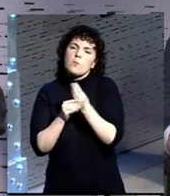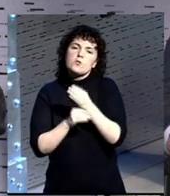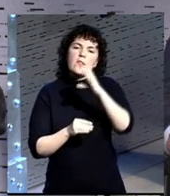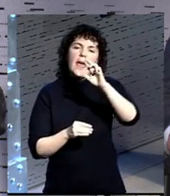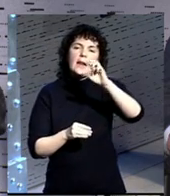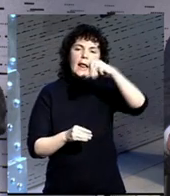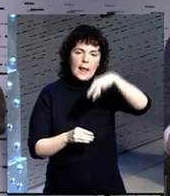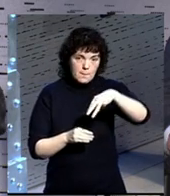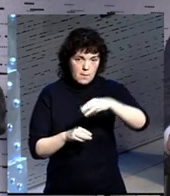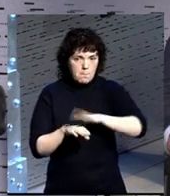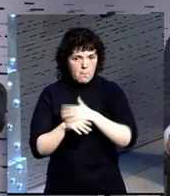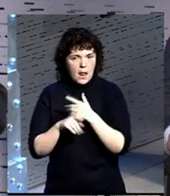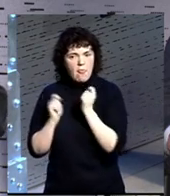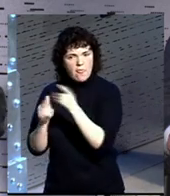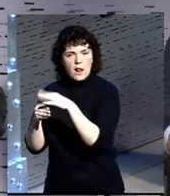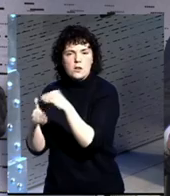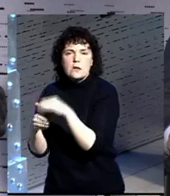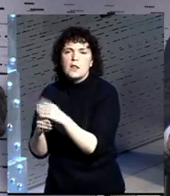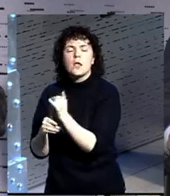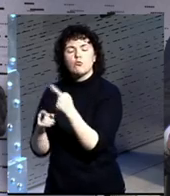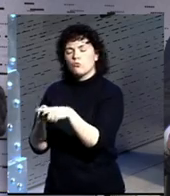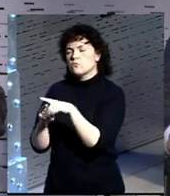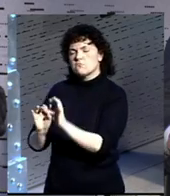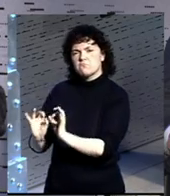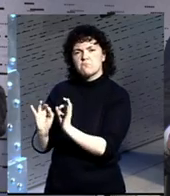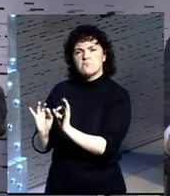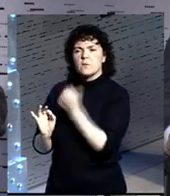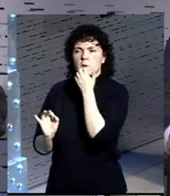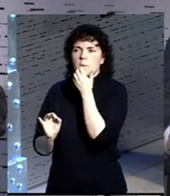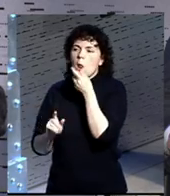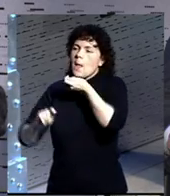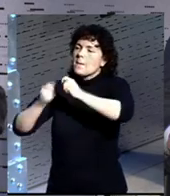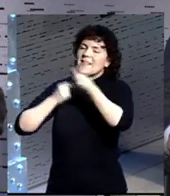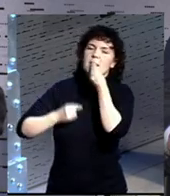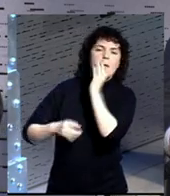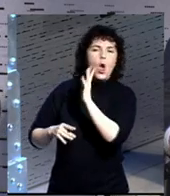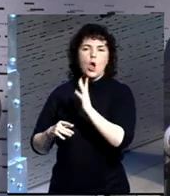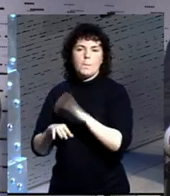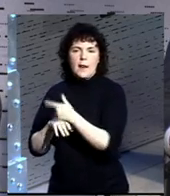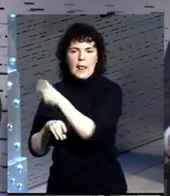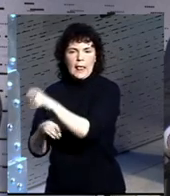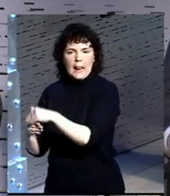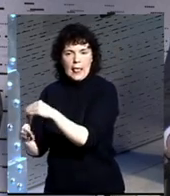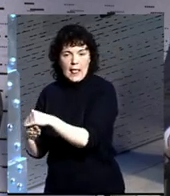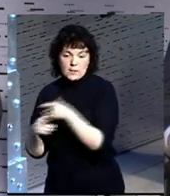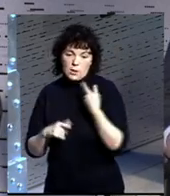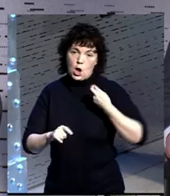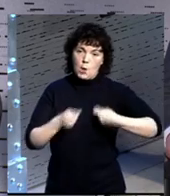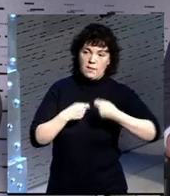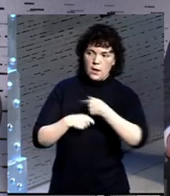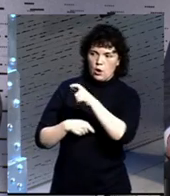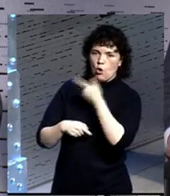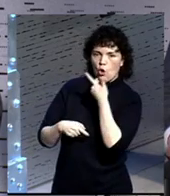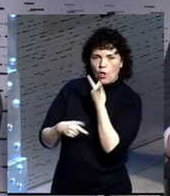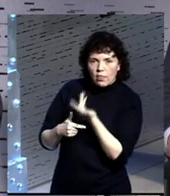CRM para ofrecer a los clientes. Tenemos cosas como la mejor venta posible a un cliente que cualquier comercial de una oficina conoce y